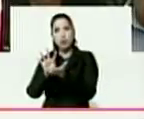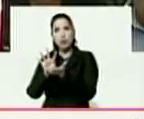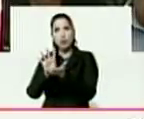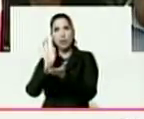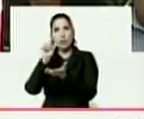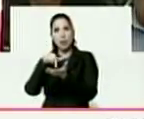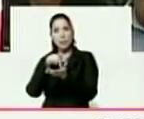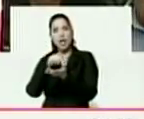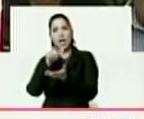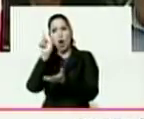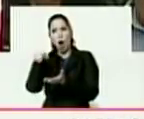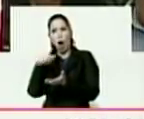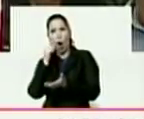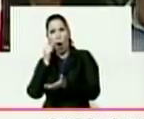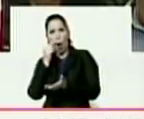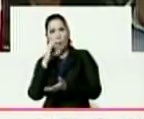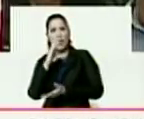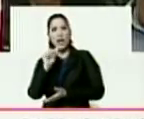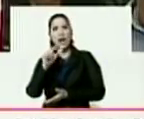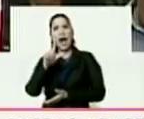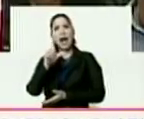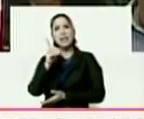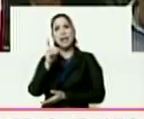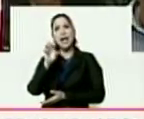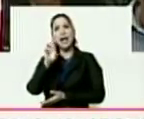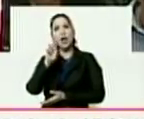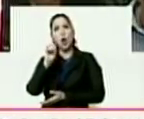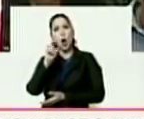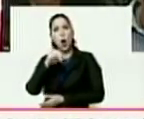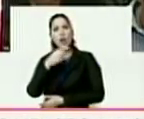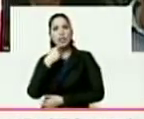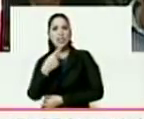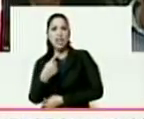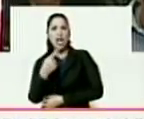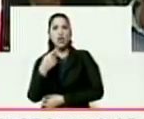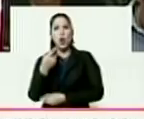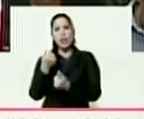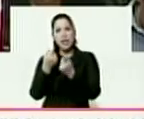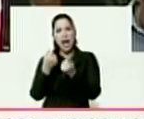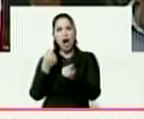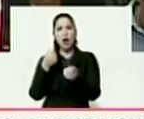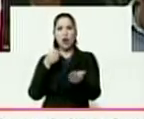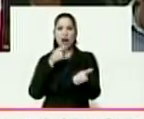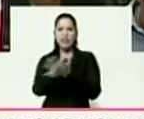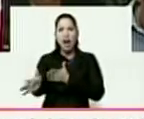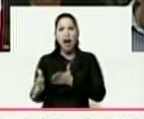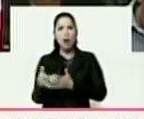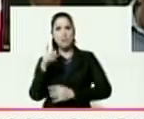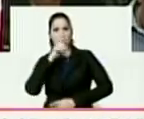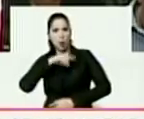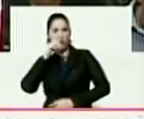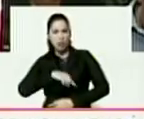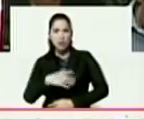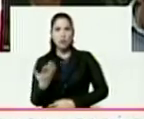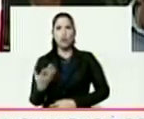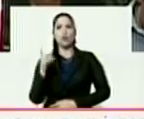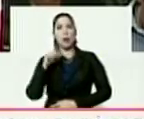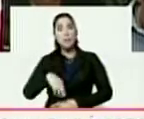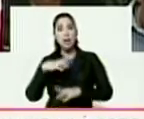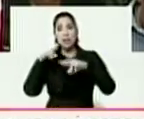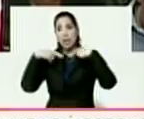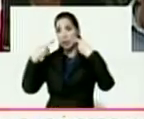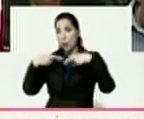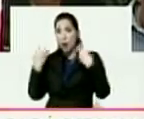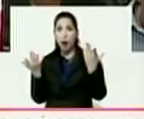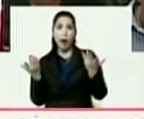calderón berti diciendo que ese dinero lo gastaron en prostíbulos los estarán en hundir en un restaurant en